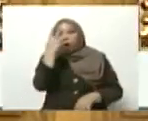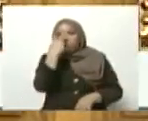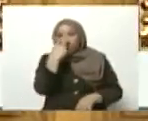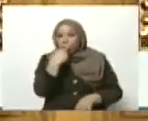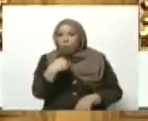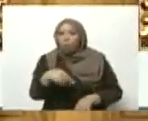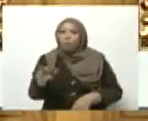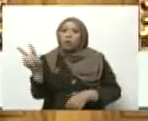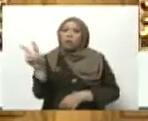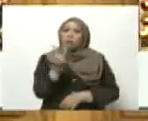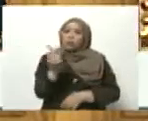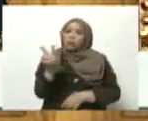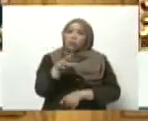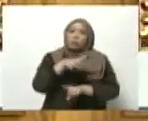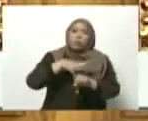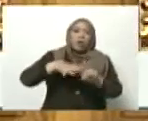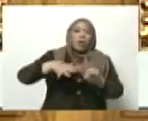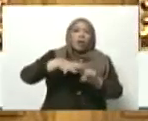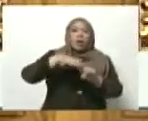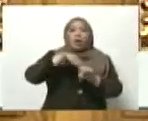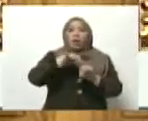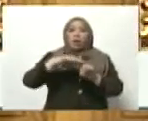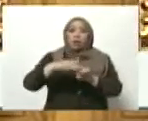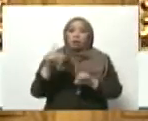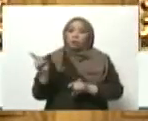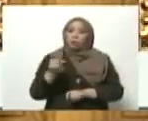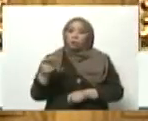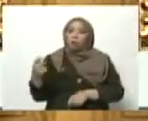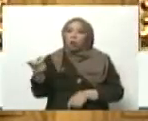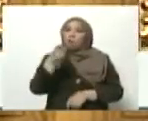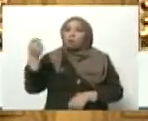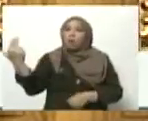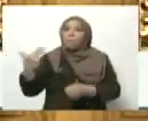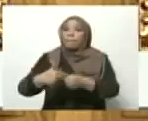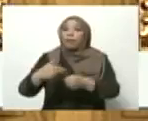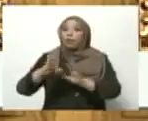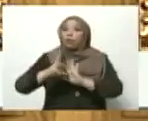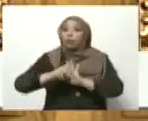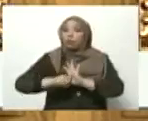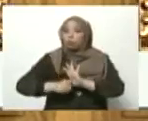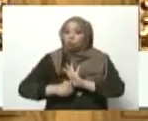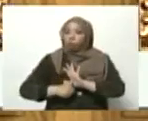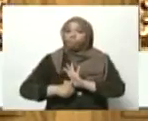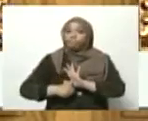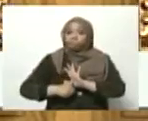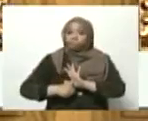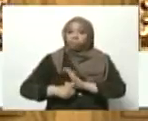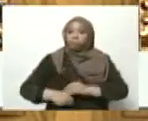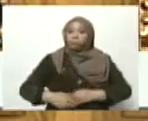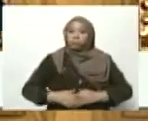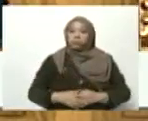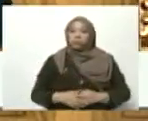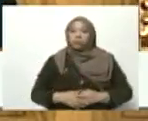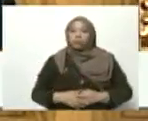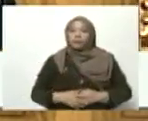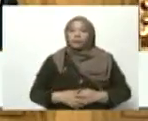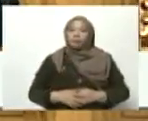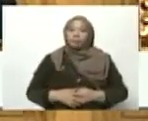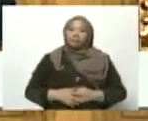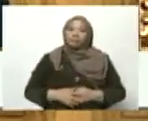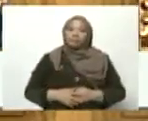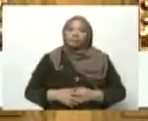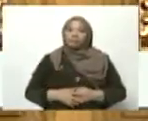situación tan difícil en Venezuela, no, vamos por el petróleo. Él dice, la doctrina Monroe,